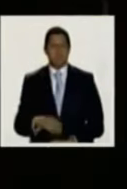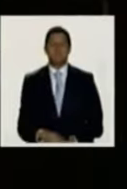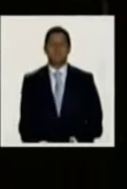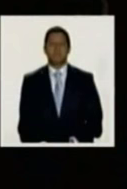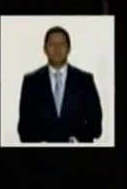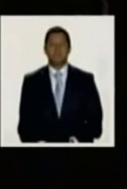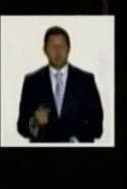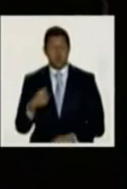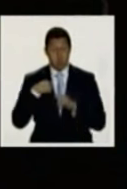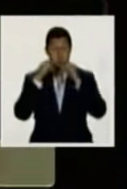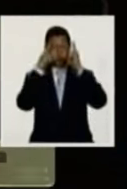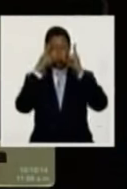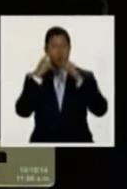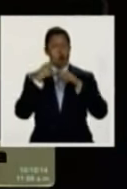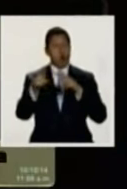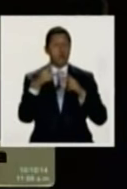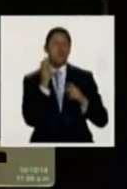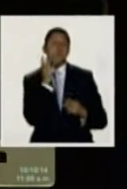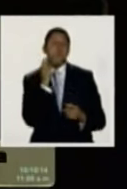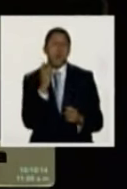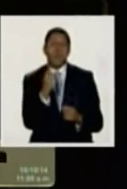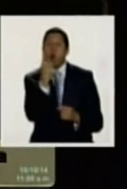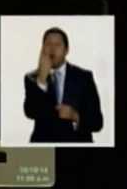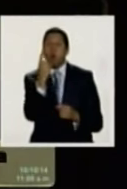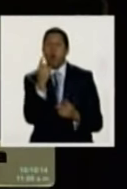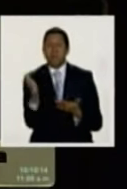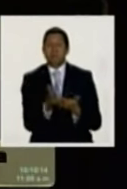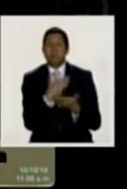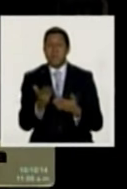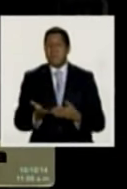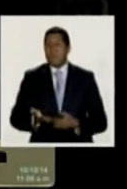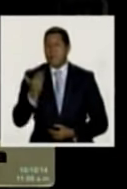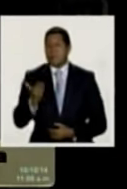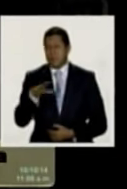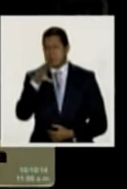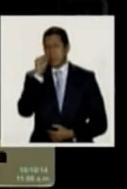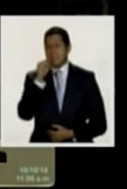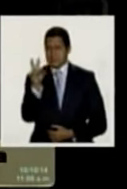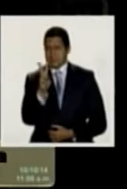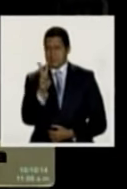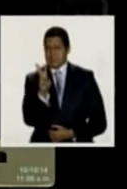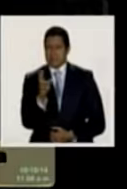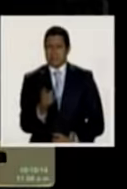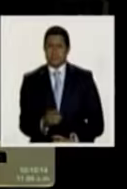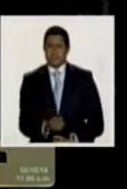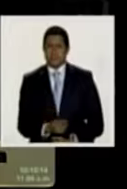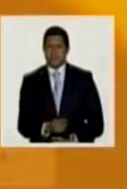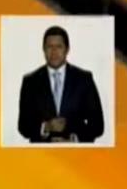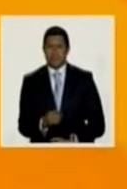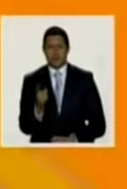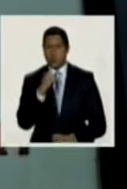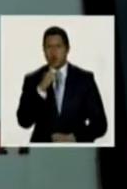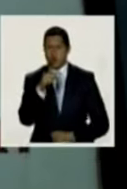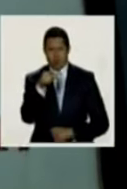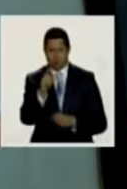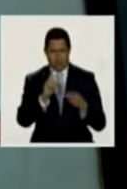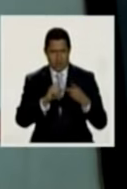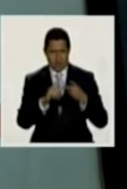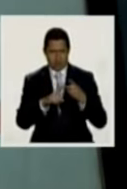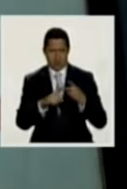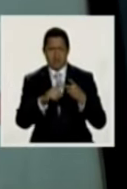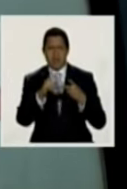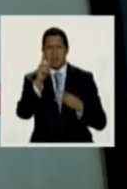Yo admiro muchas otras obras, por ejemplo hay una que es fundamental para entender a Venezuela, no solo Doña Bárbara, también